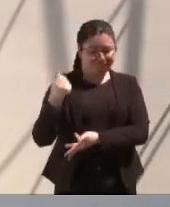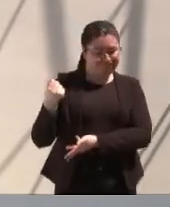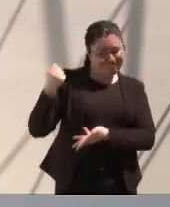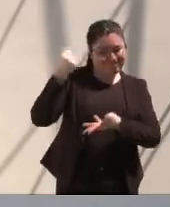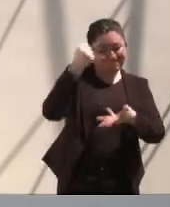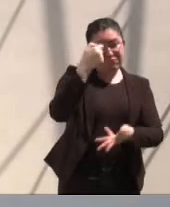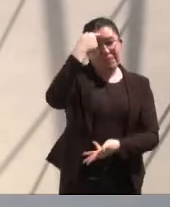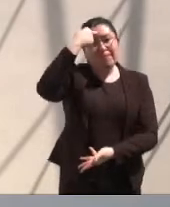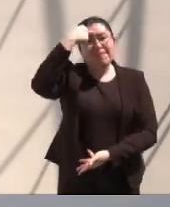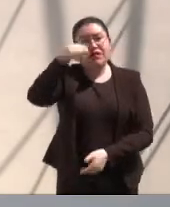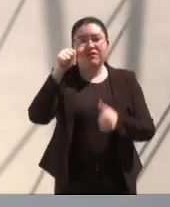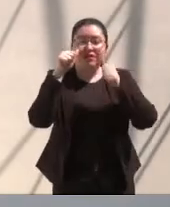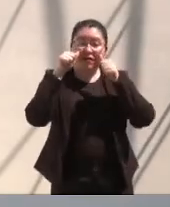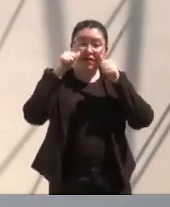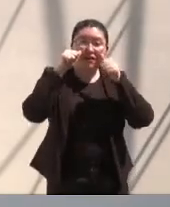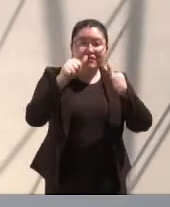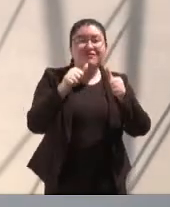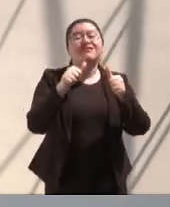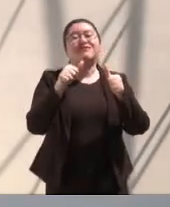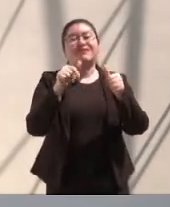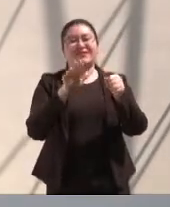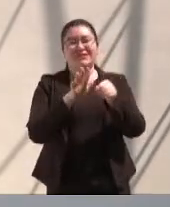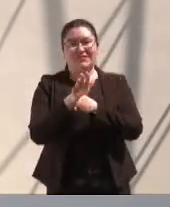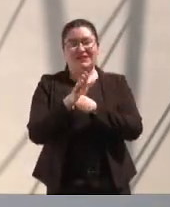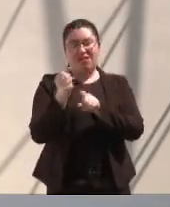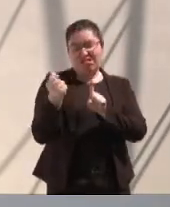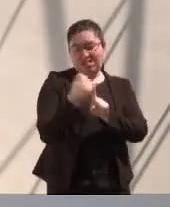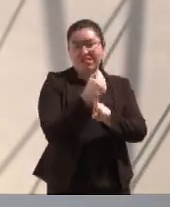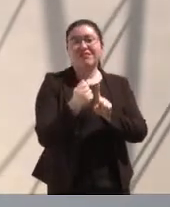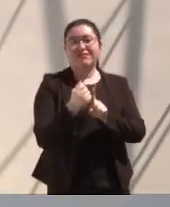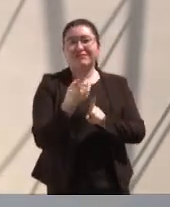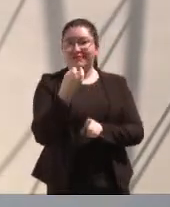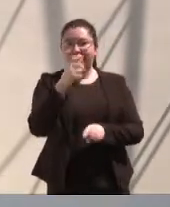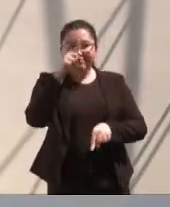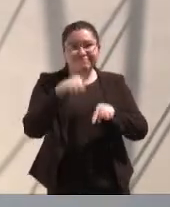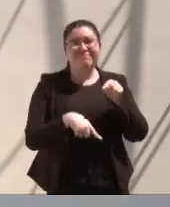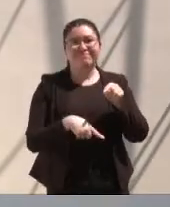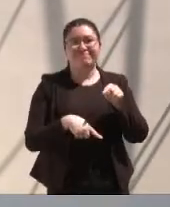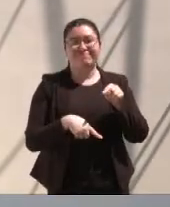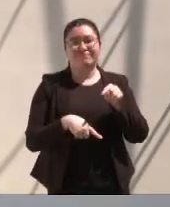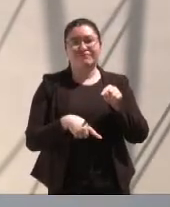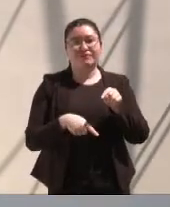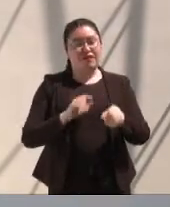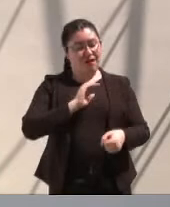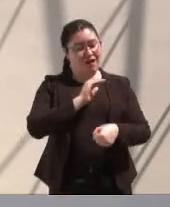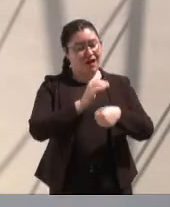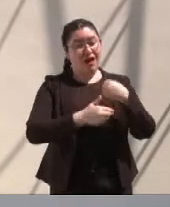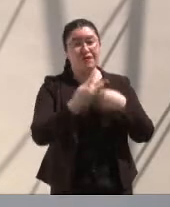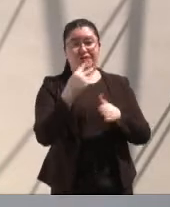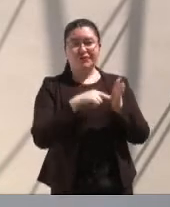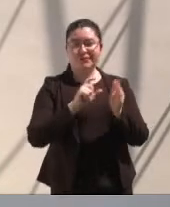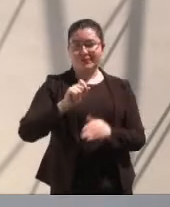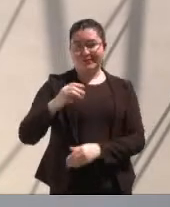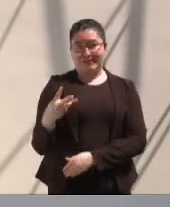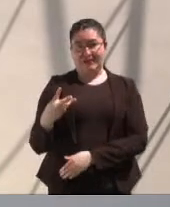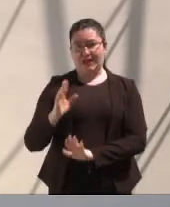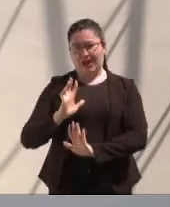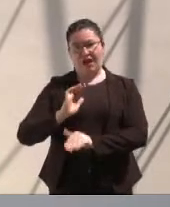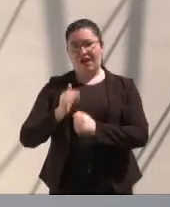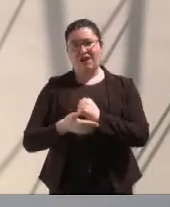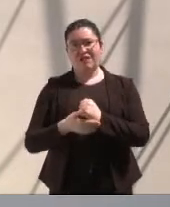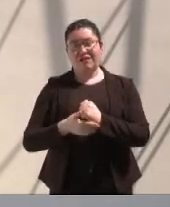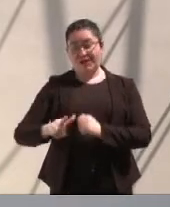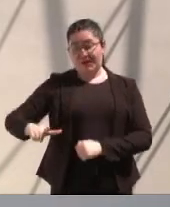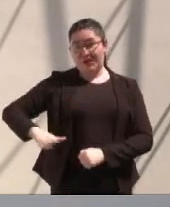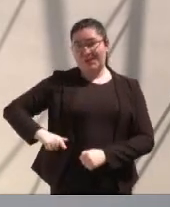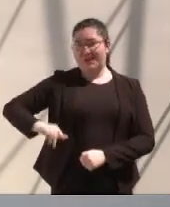destinados a la atención y prevención de las violencias. Cuando concluye el 2023, el gobierno federal, de